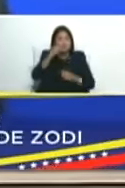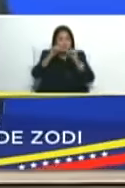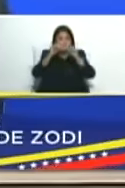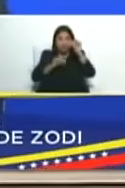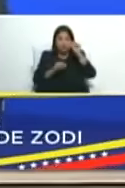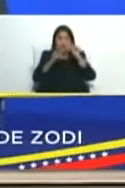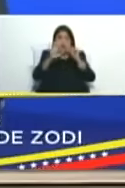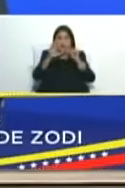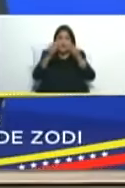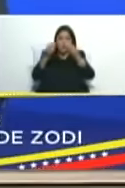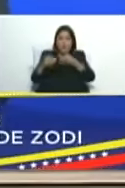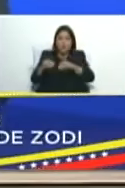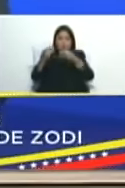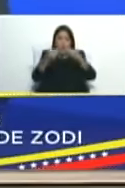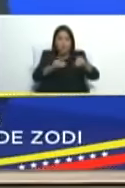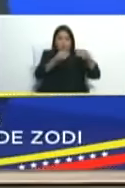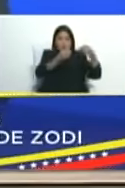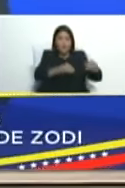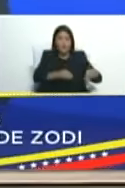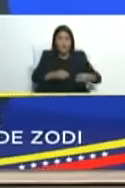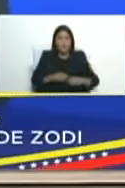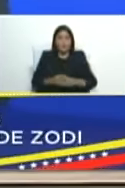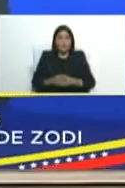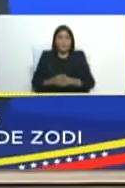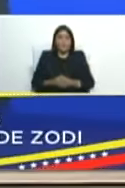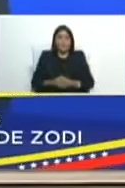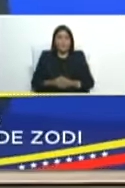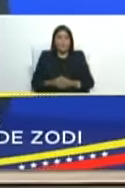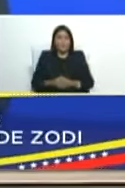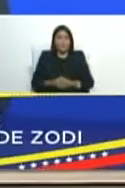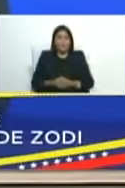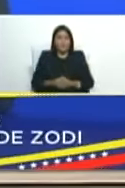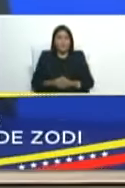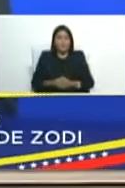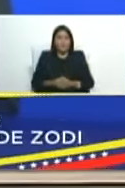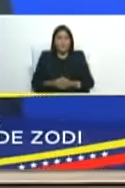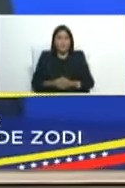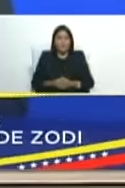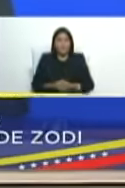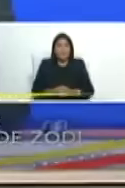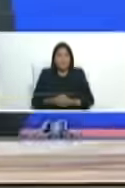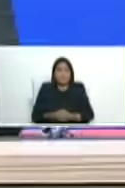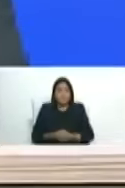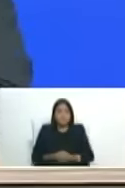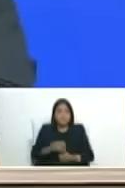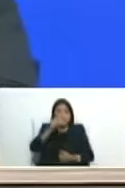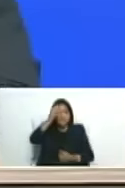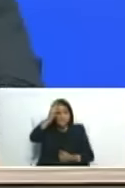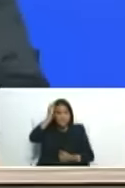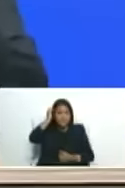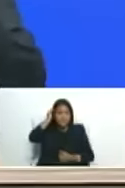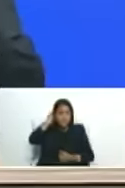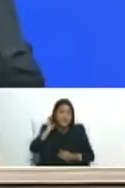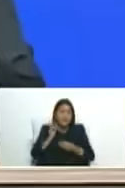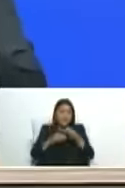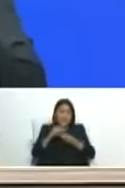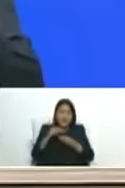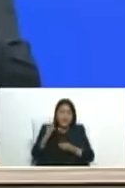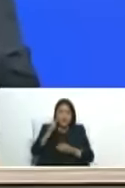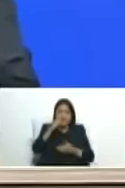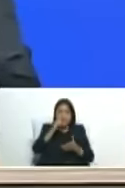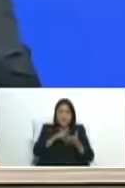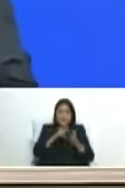consensos que se han gestado alrededor de todos estos años de lucha 2017